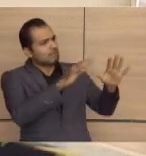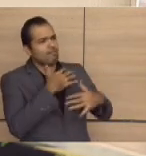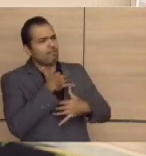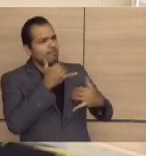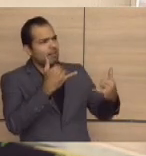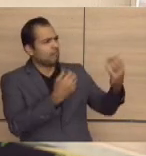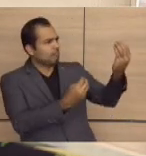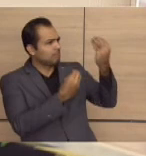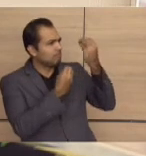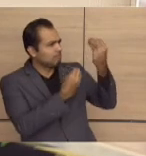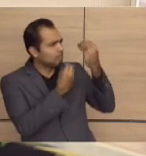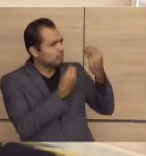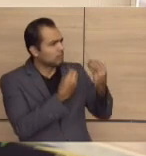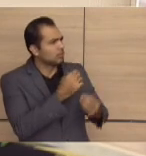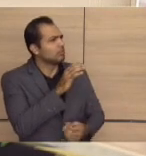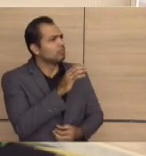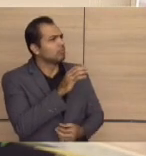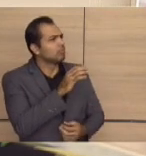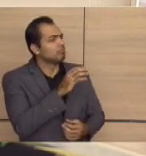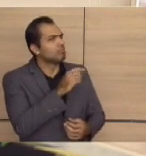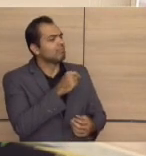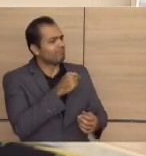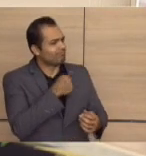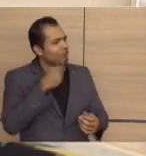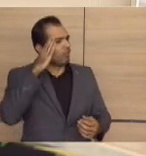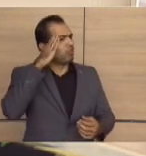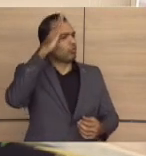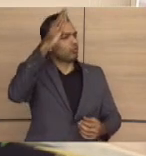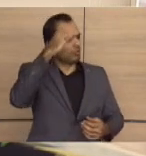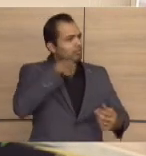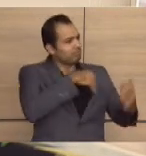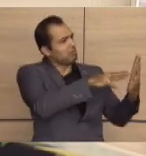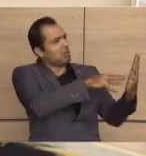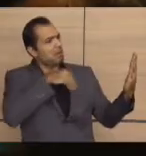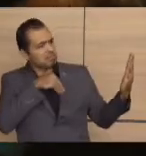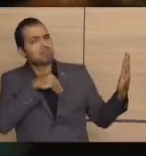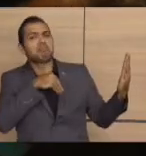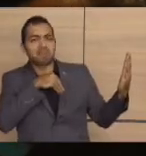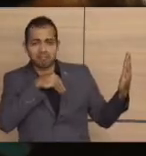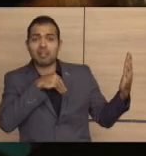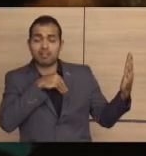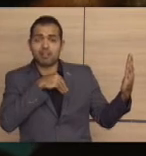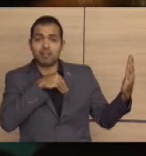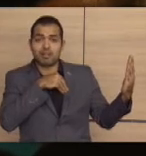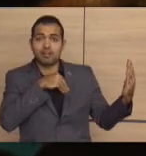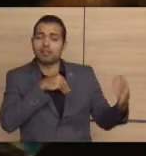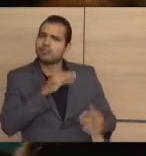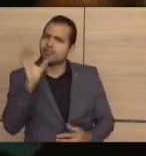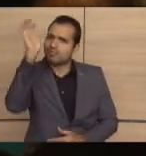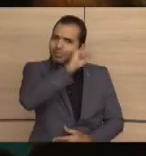ese ejemplo. Lo digo, ¿por qué? Porque desde mi emprendimiento me he dado cuenta que